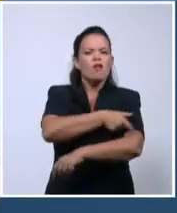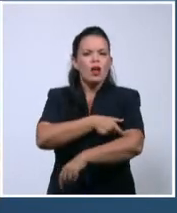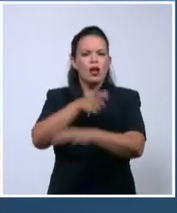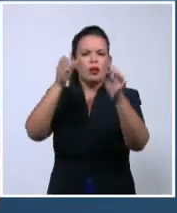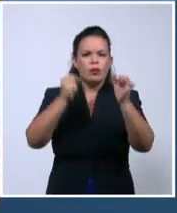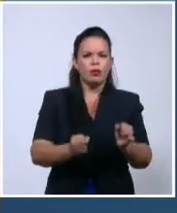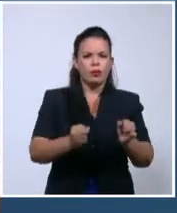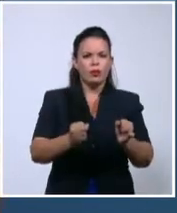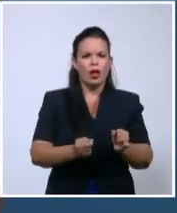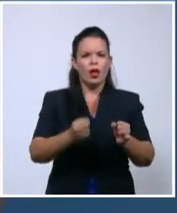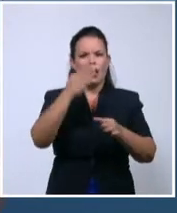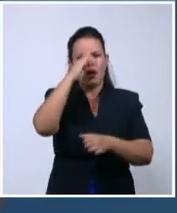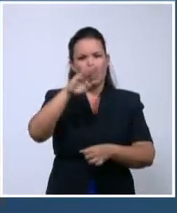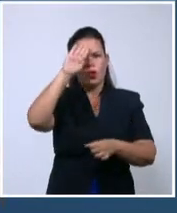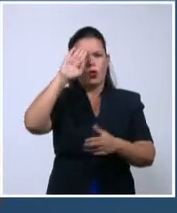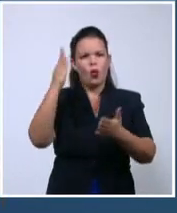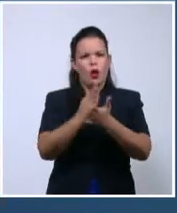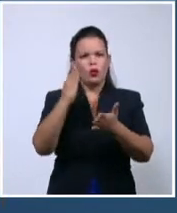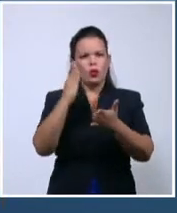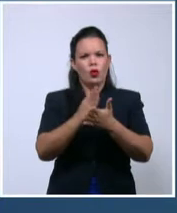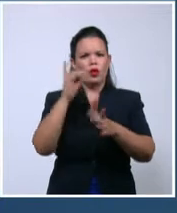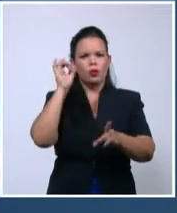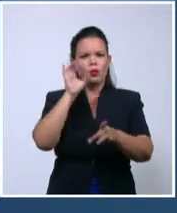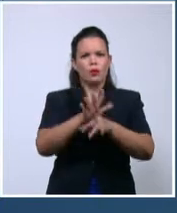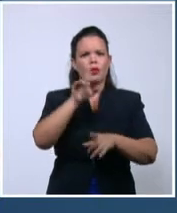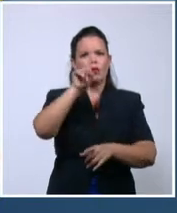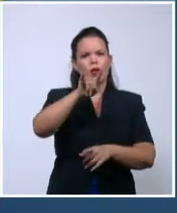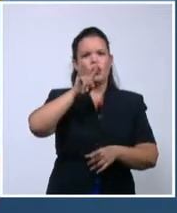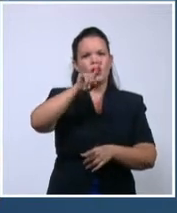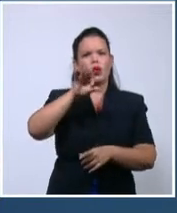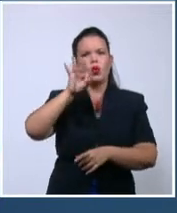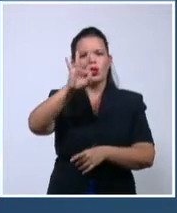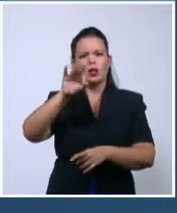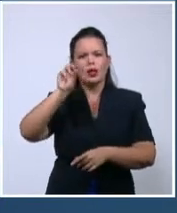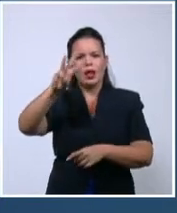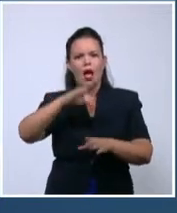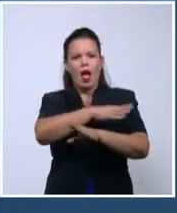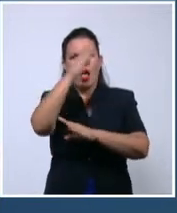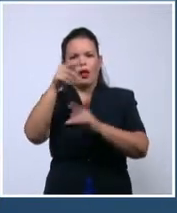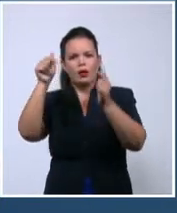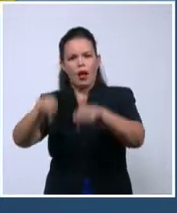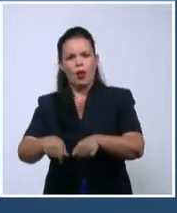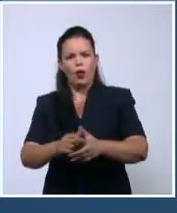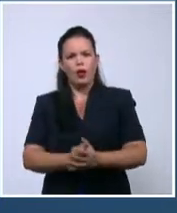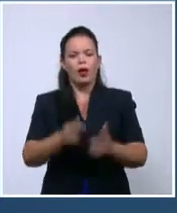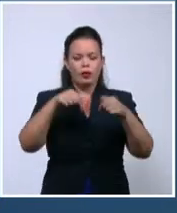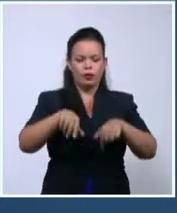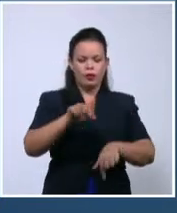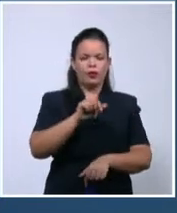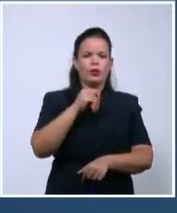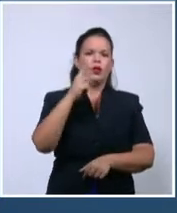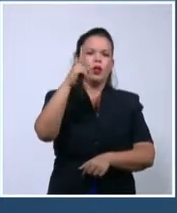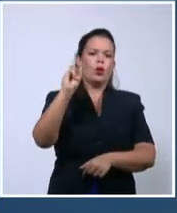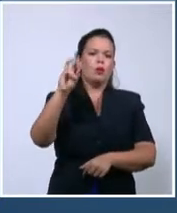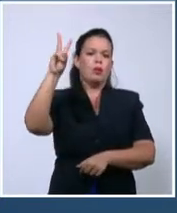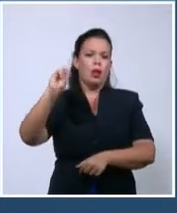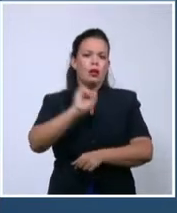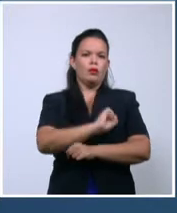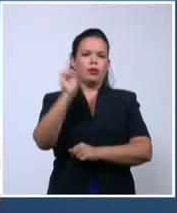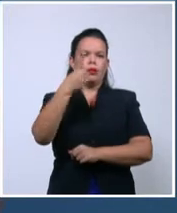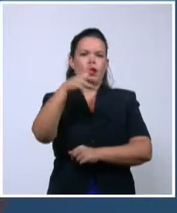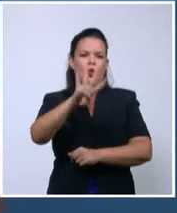desde el año 1983 hasta el presente año, 14 en el año 2020. Muchos de ellos, o en su